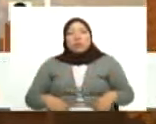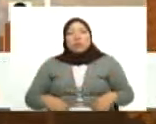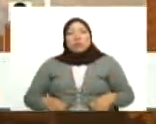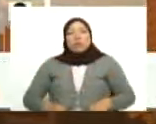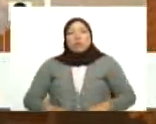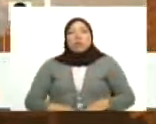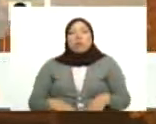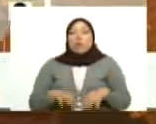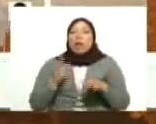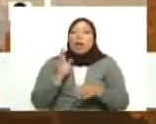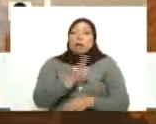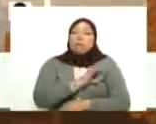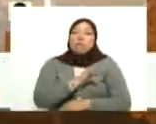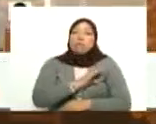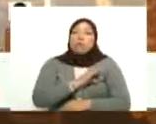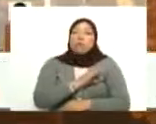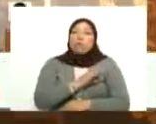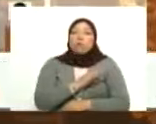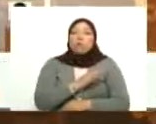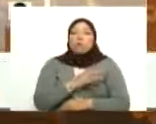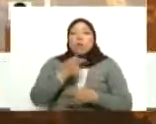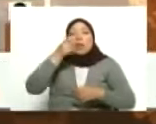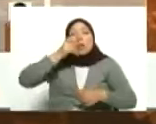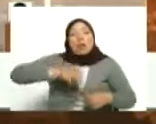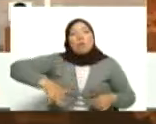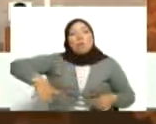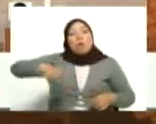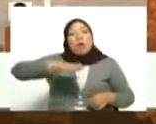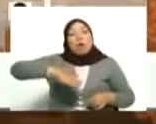el propio Israel, en contra de un pueblo